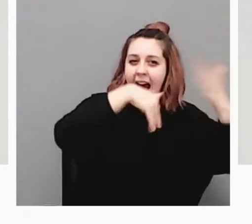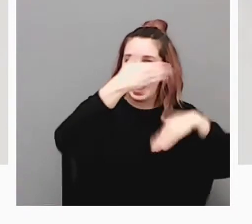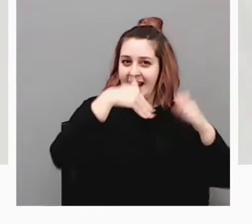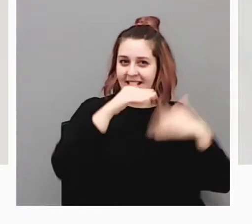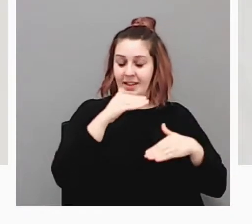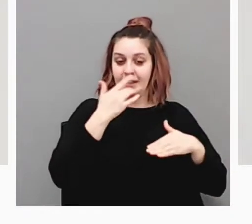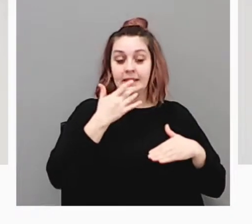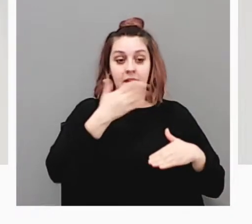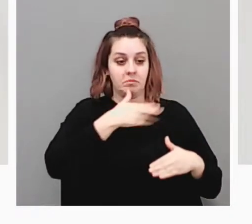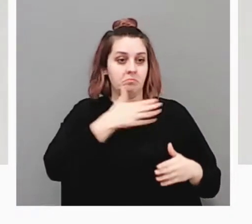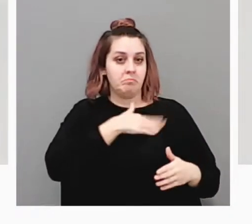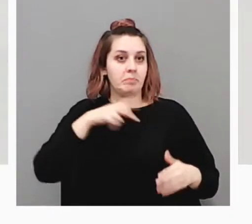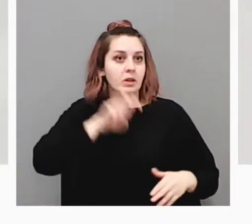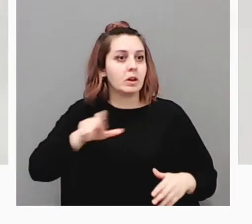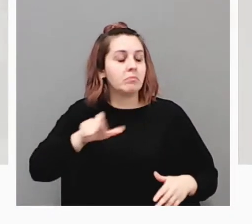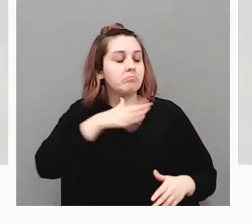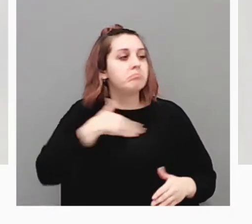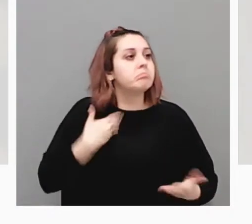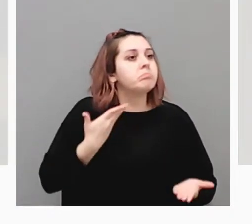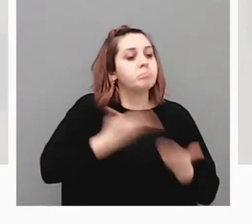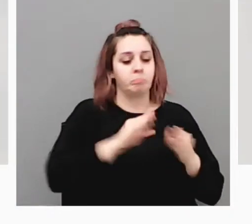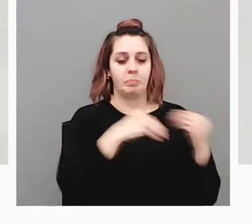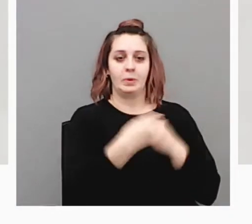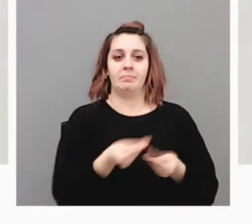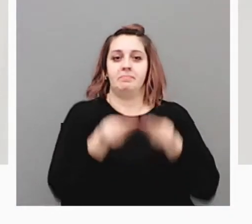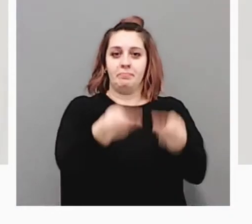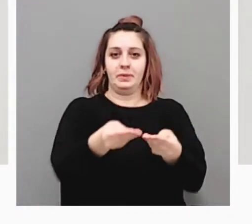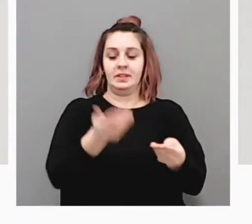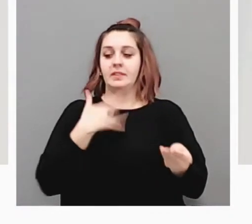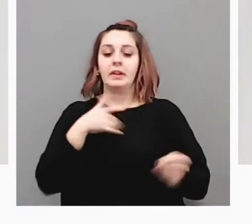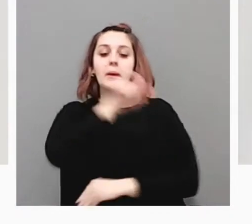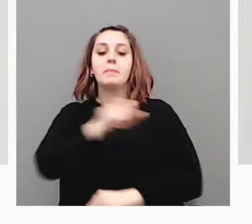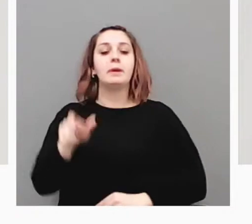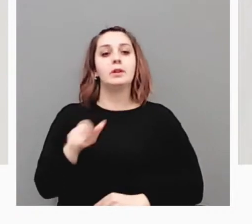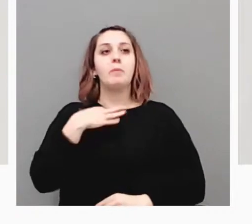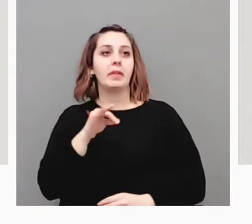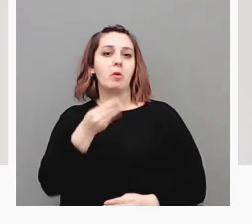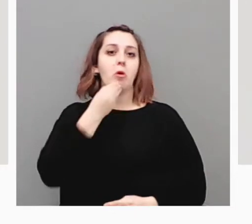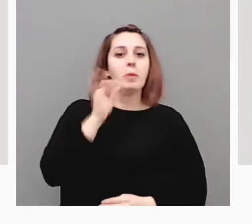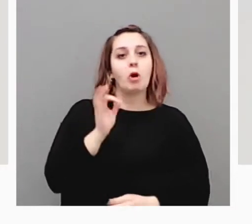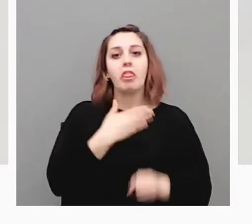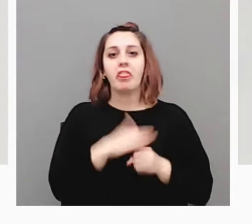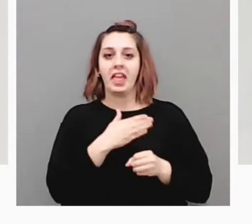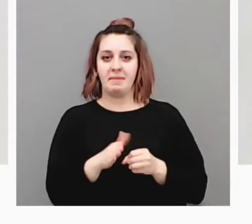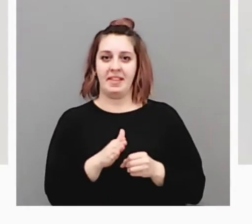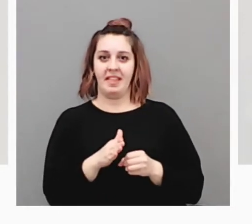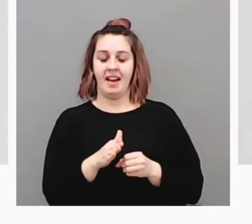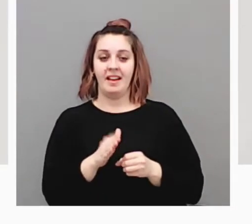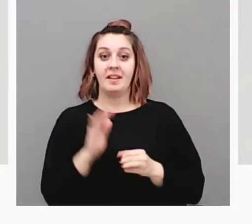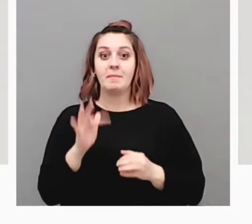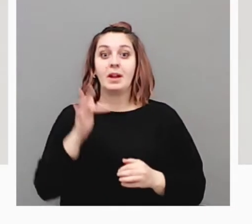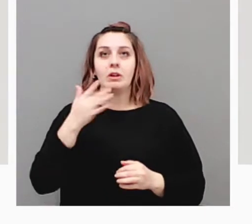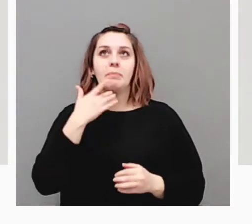lo solicita se le entrega. Es decir, el público va allí a comer o a tomar una cerveza, pero está interesado también en la